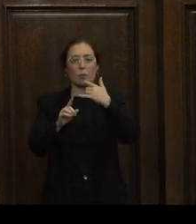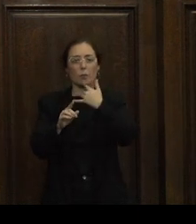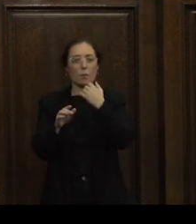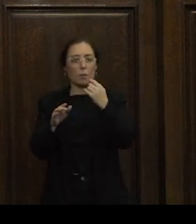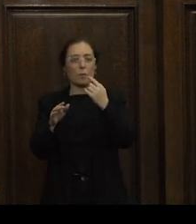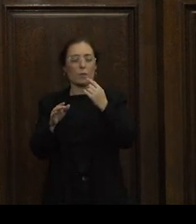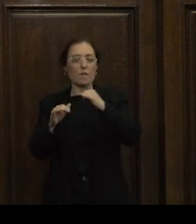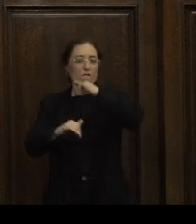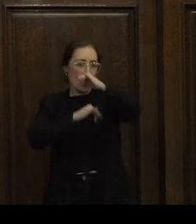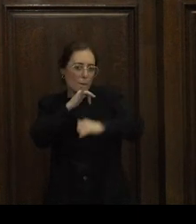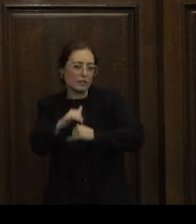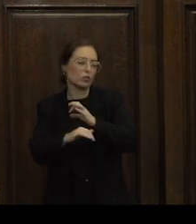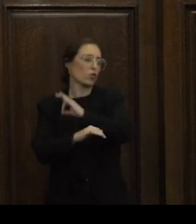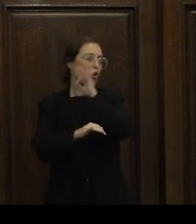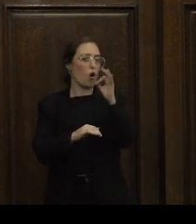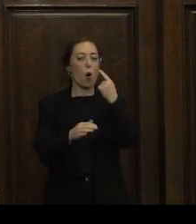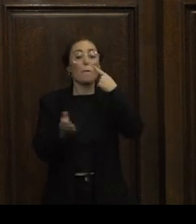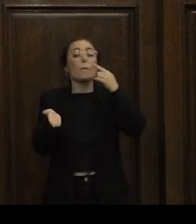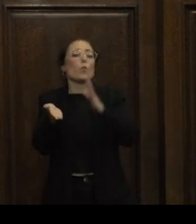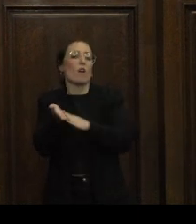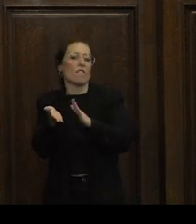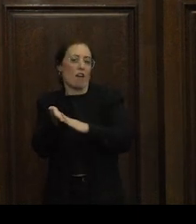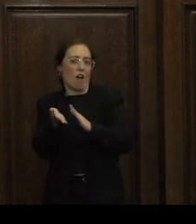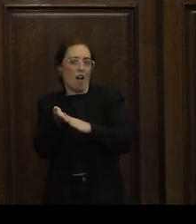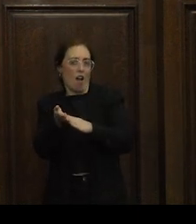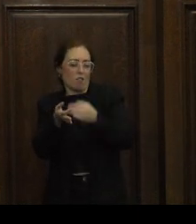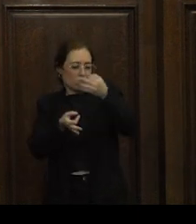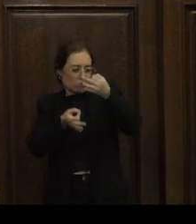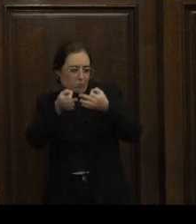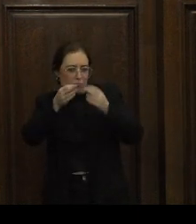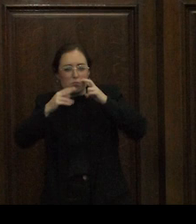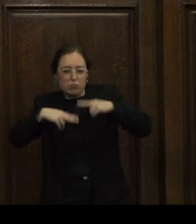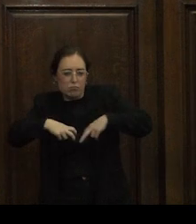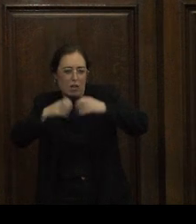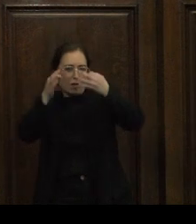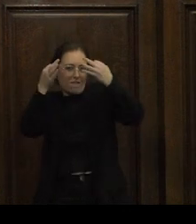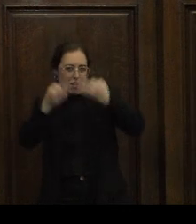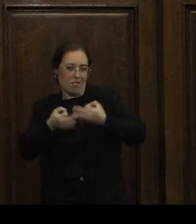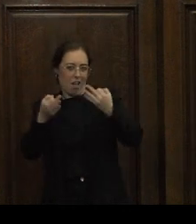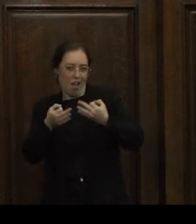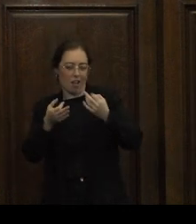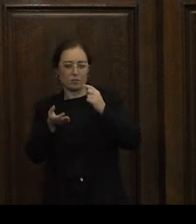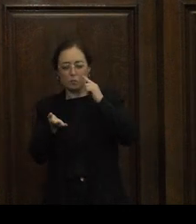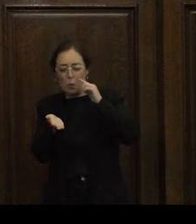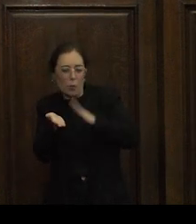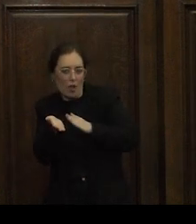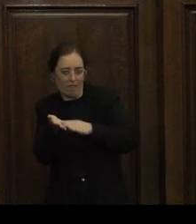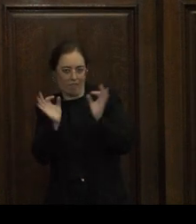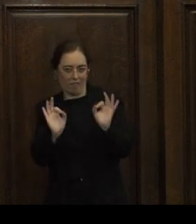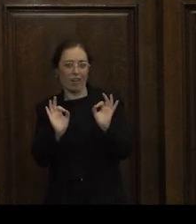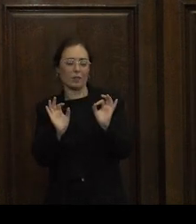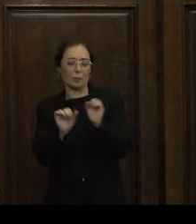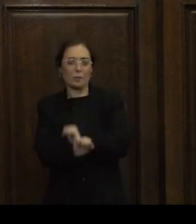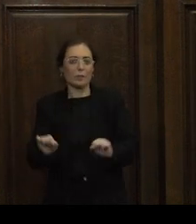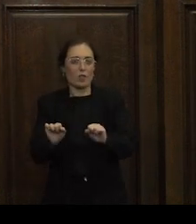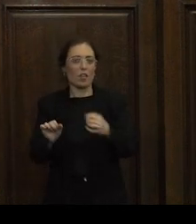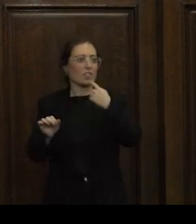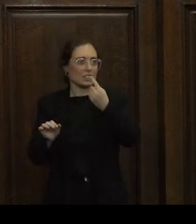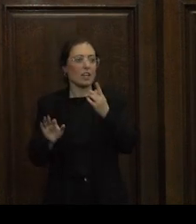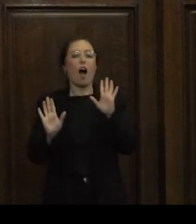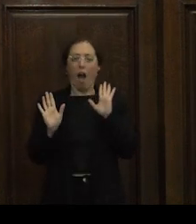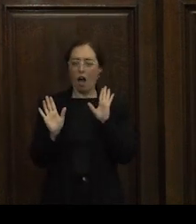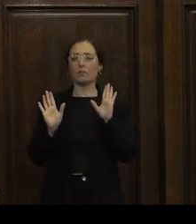fuentes de información o en evidencias científicas, ¿no? Y había un consenso sobre lo que era realidad y lo que no lo era. Y se podía,